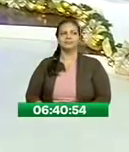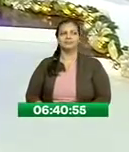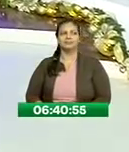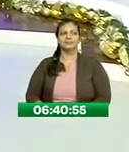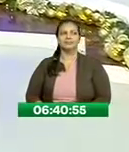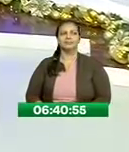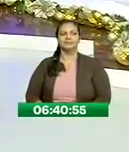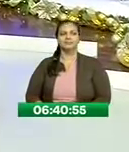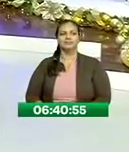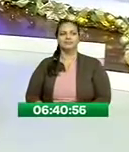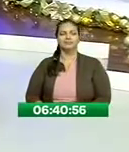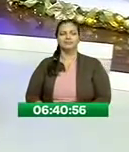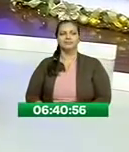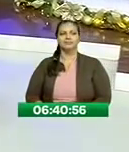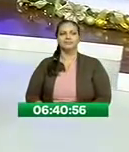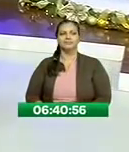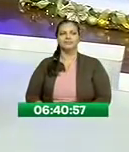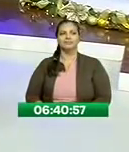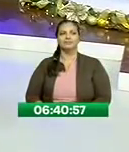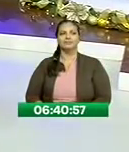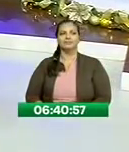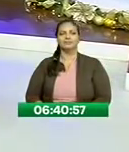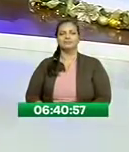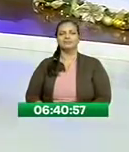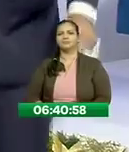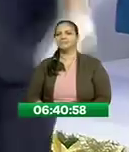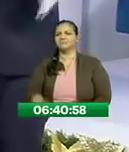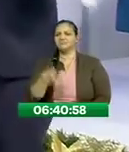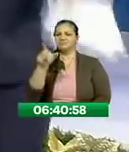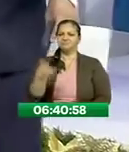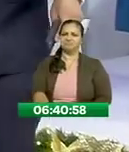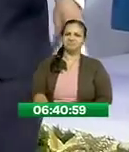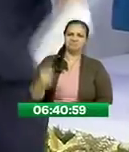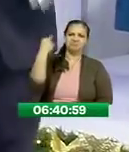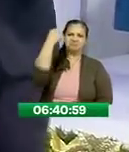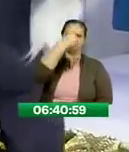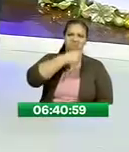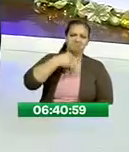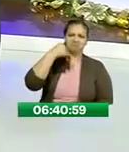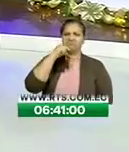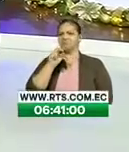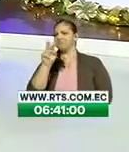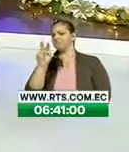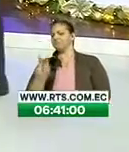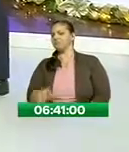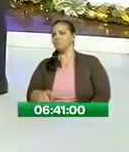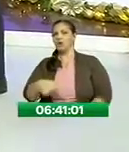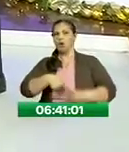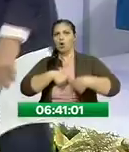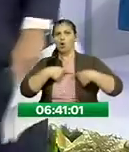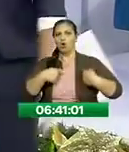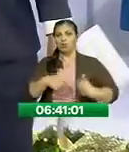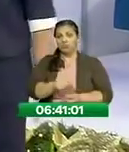Se ve la cara, se ve la cara, vaya, pero nunca el corazón. El cuerpo pedimos todo.